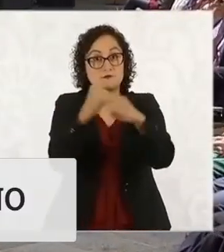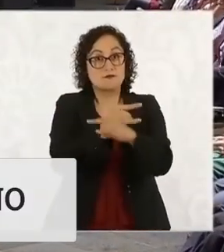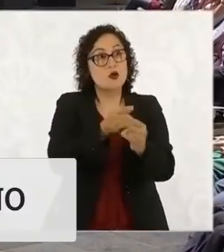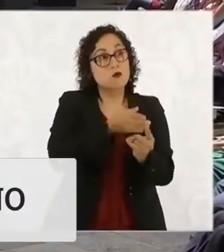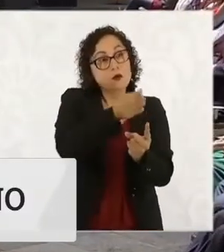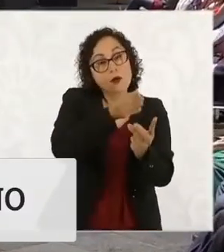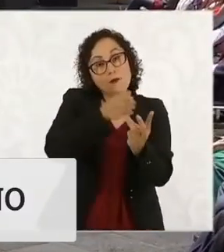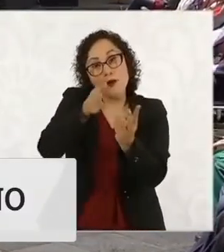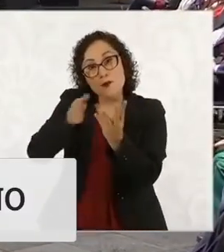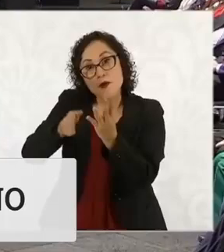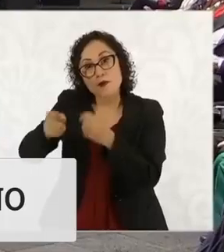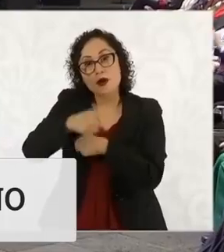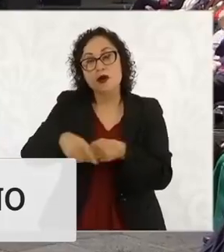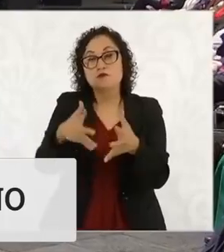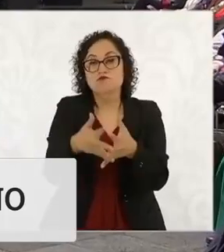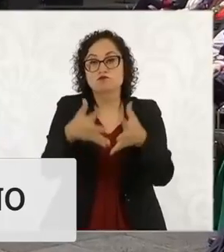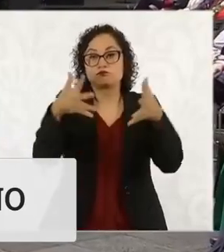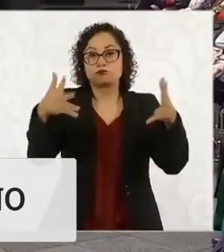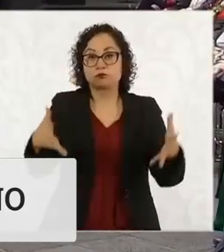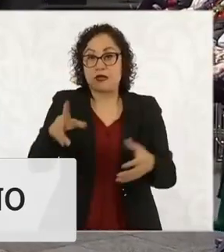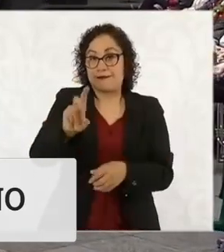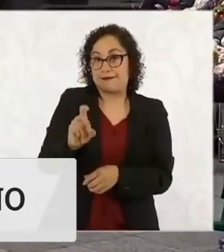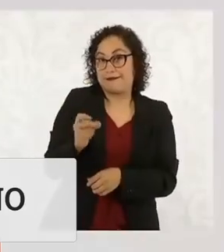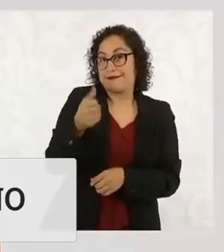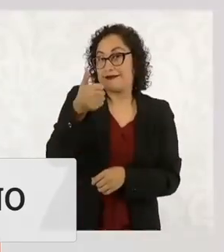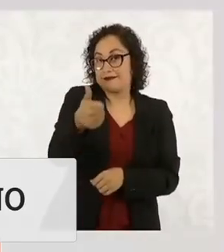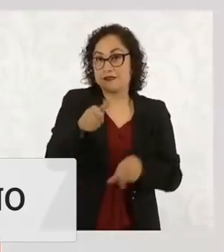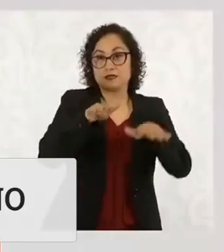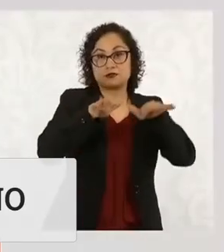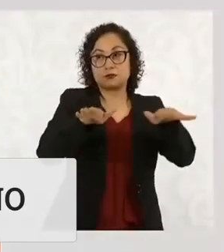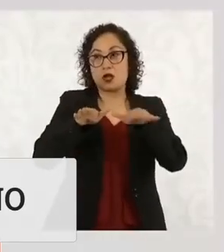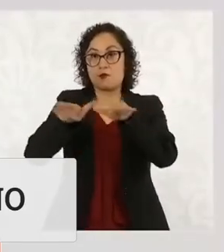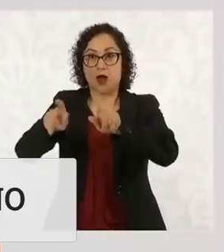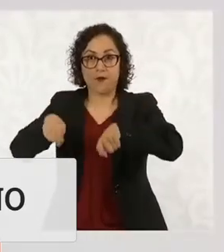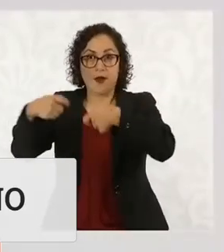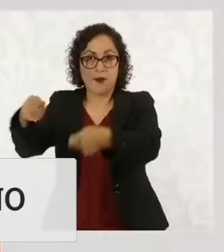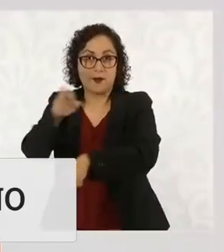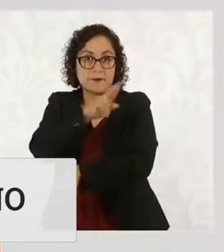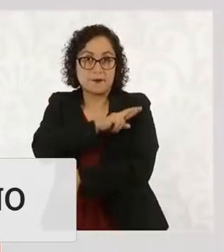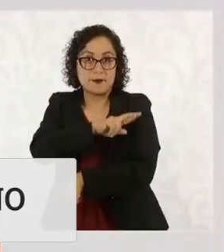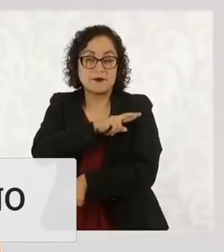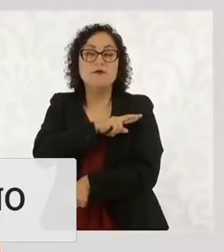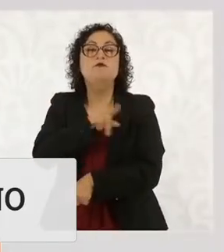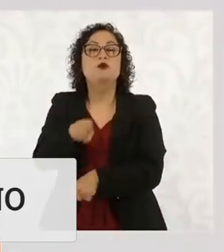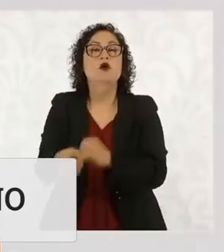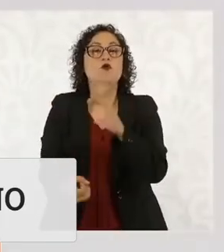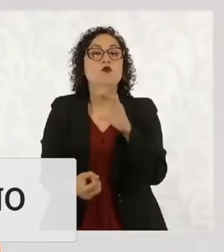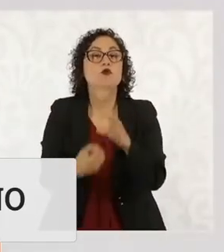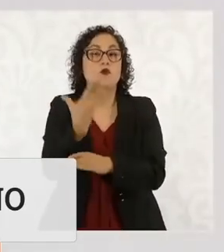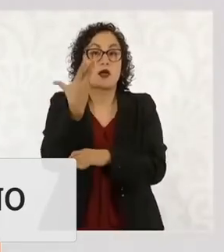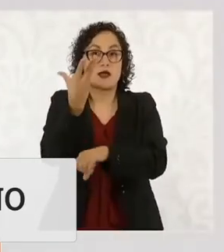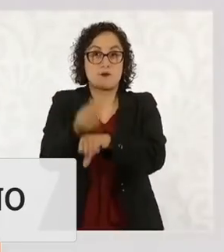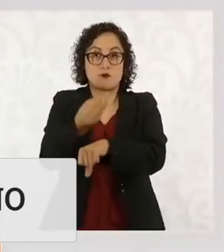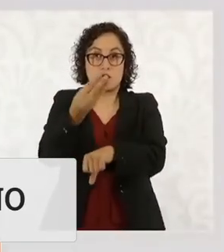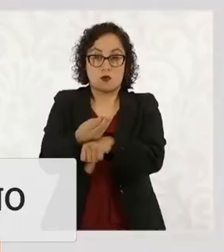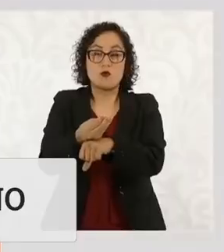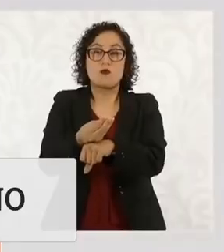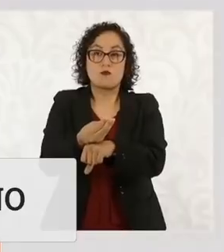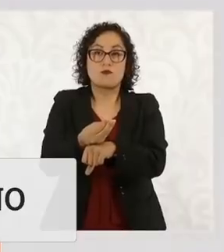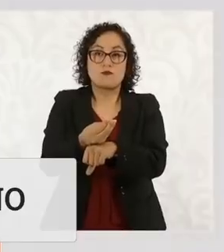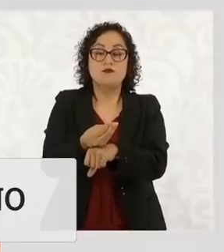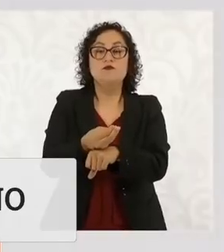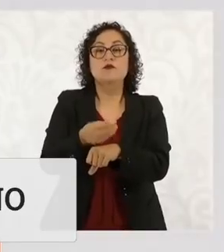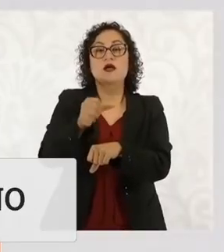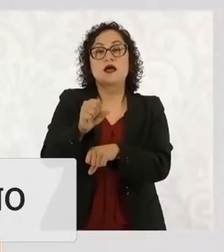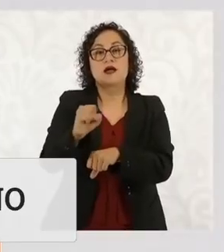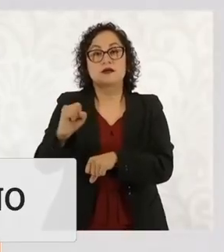y obras de ampliación en 36 aeropuertos concesionados. Dio inicio la remodelación integral del Aeropuerto Internacional